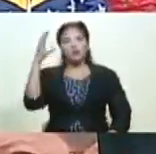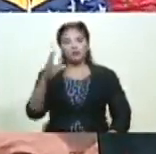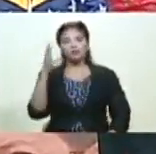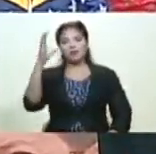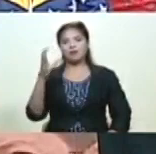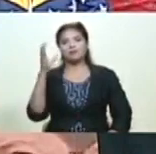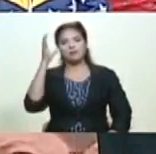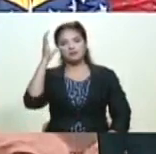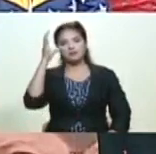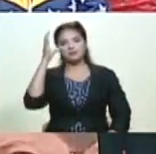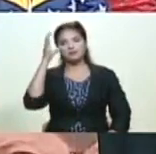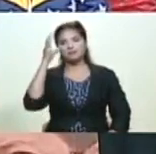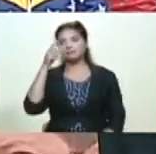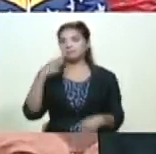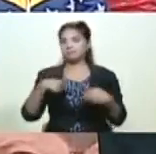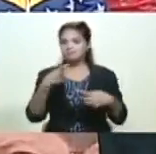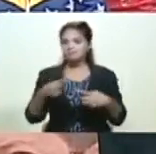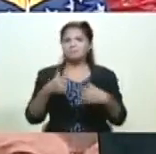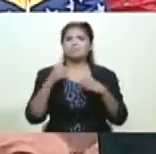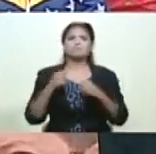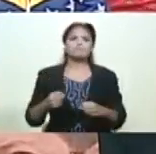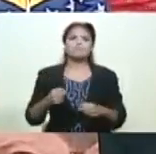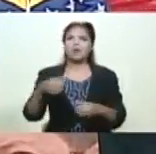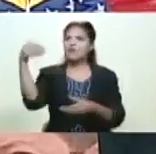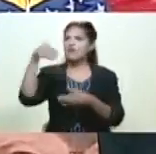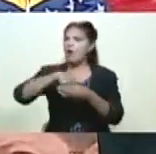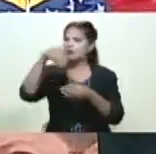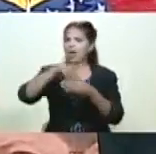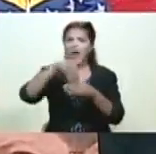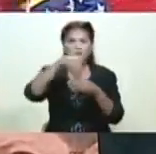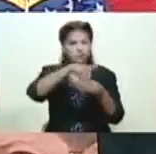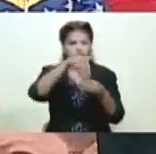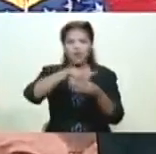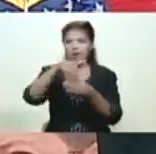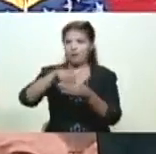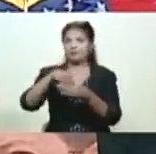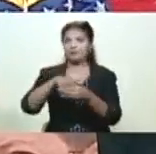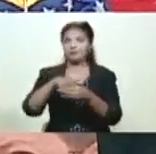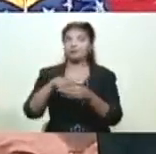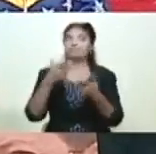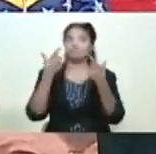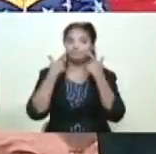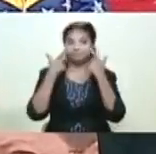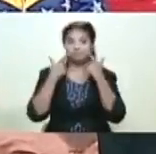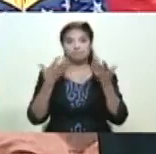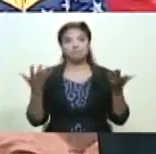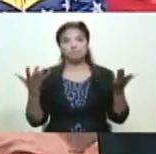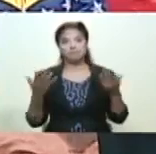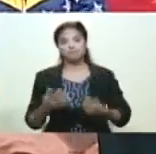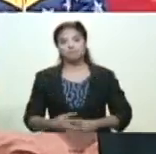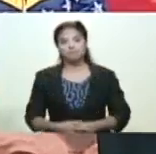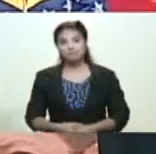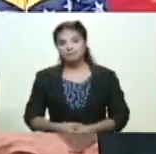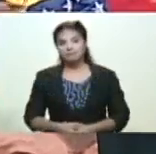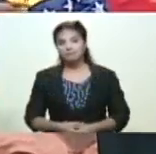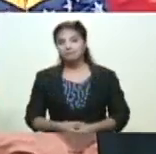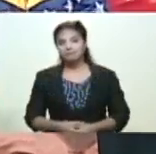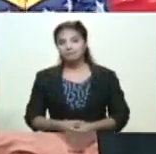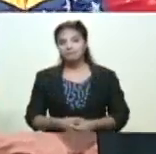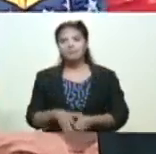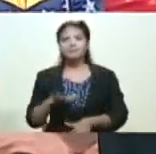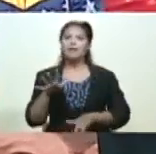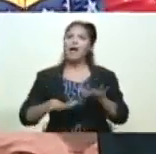conciencia. Generaron un récord de votación. Hay que verle la cara, compatriota. A